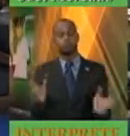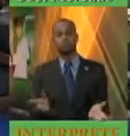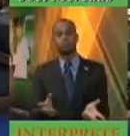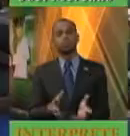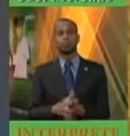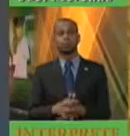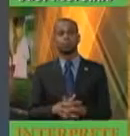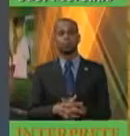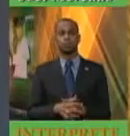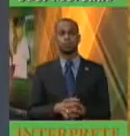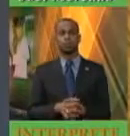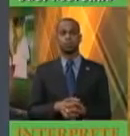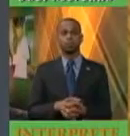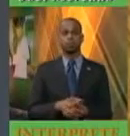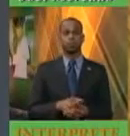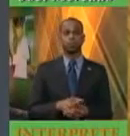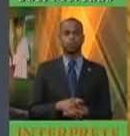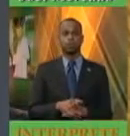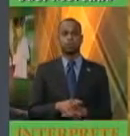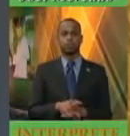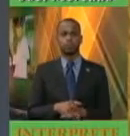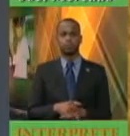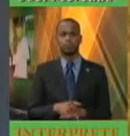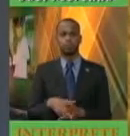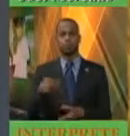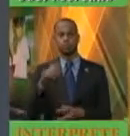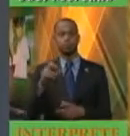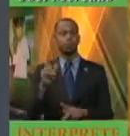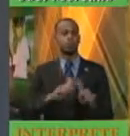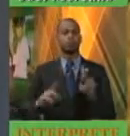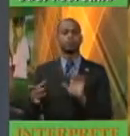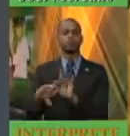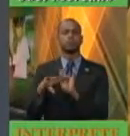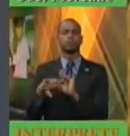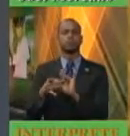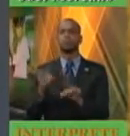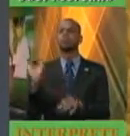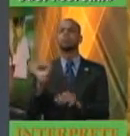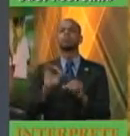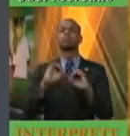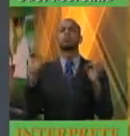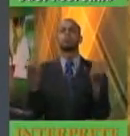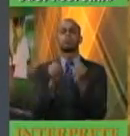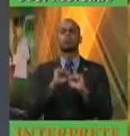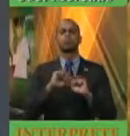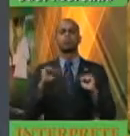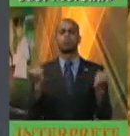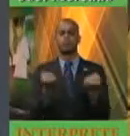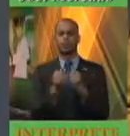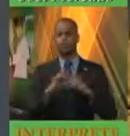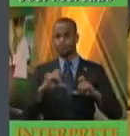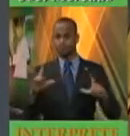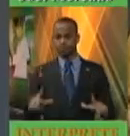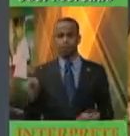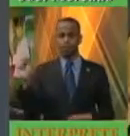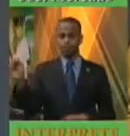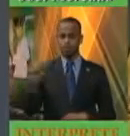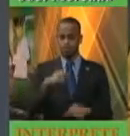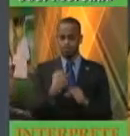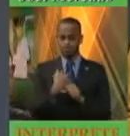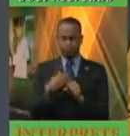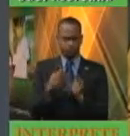le decía, nosotros también, esta persona ya la tenemos de aliado junto con organizaciones de la sociedad civil que que trabajan con el